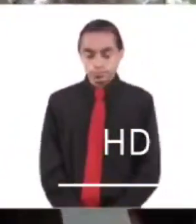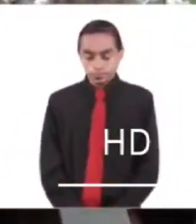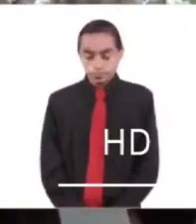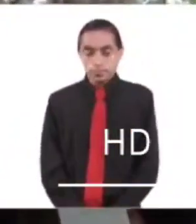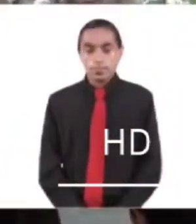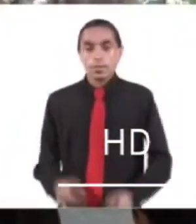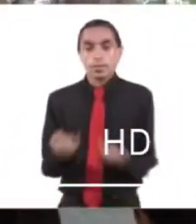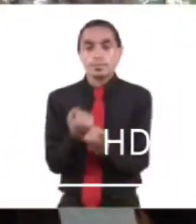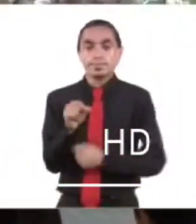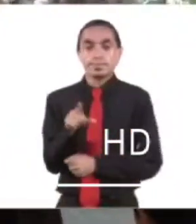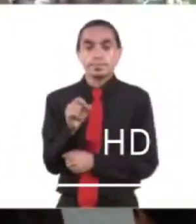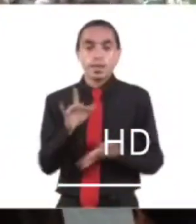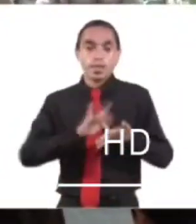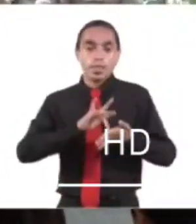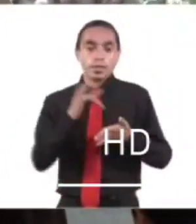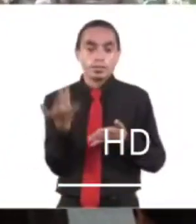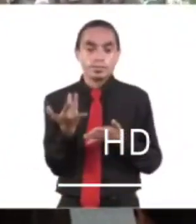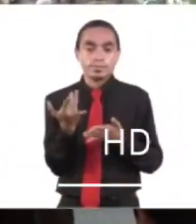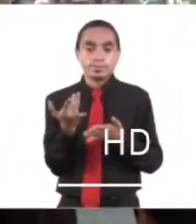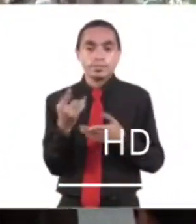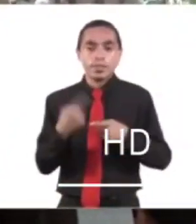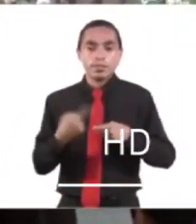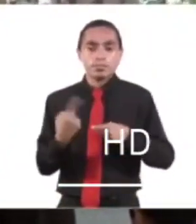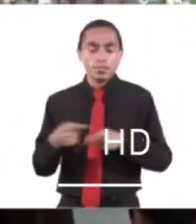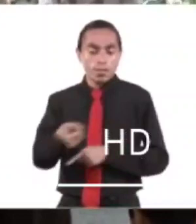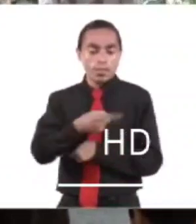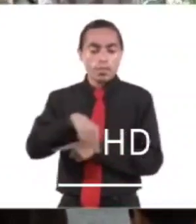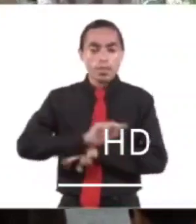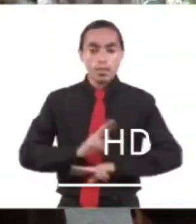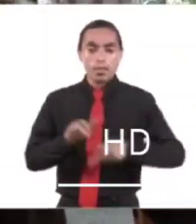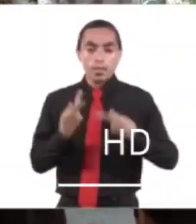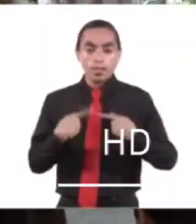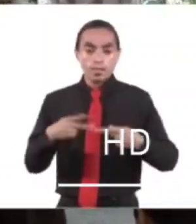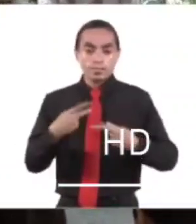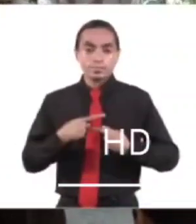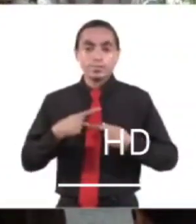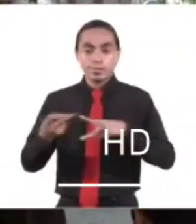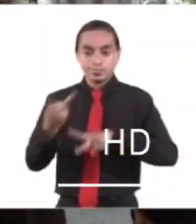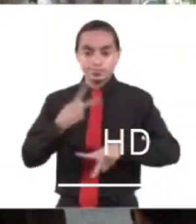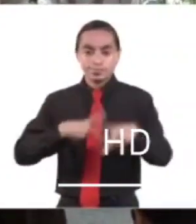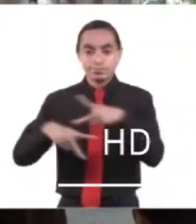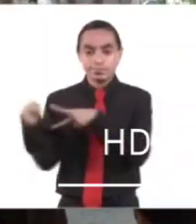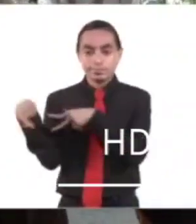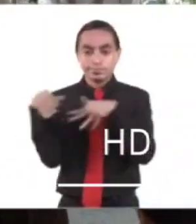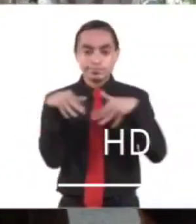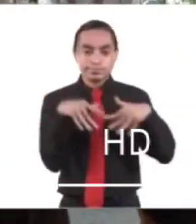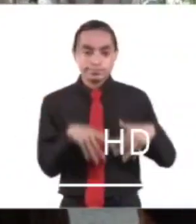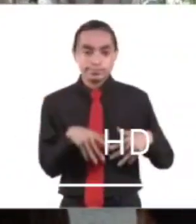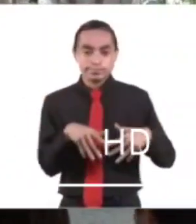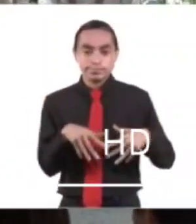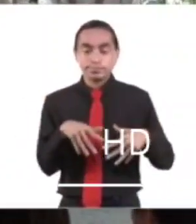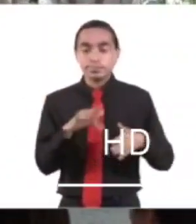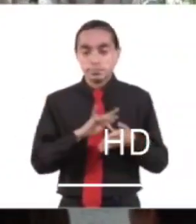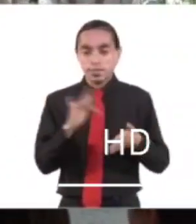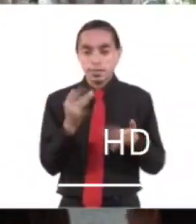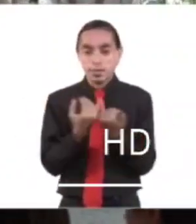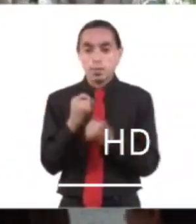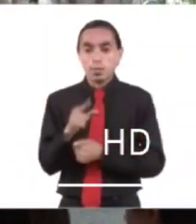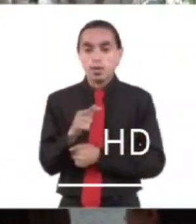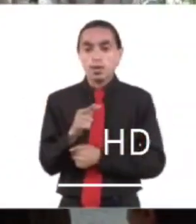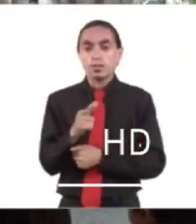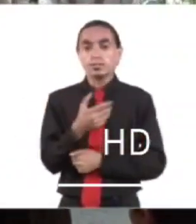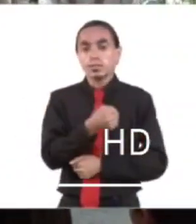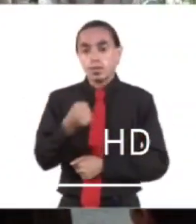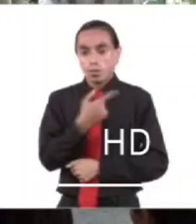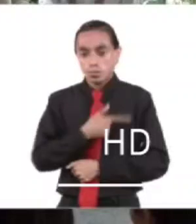Del mismo modo, agradecemos contar con la gentil presencia de todas las personas que amablemente nos acompañan en este acto, saludando con mucho gusto a la